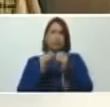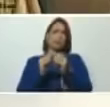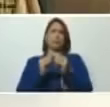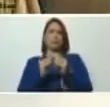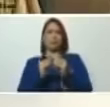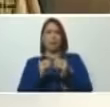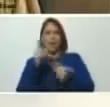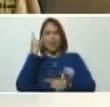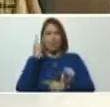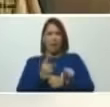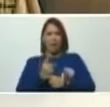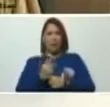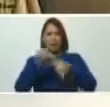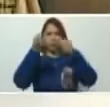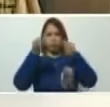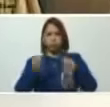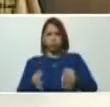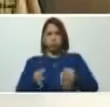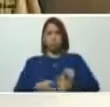formidable,